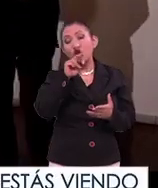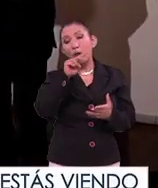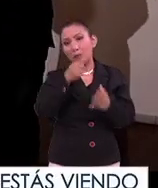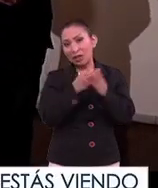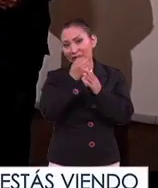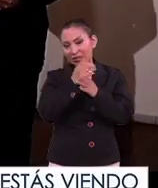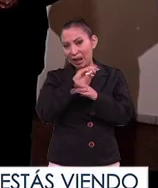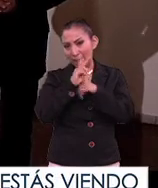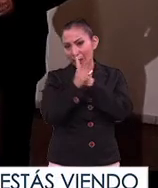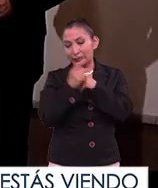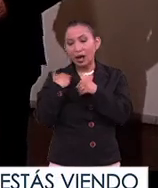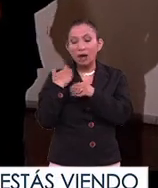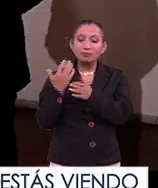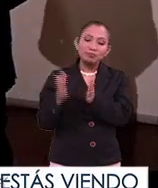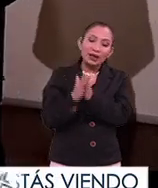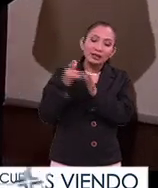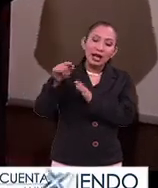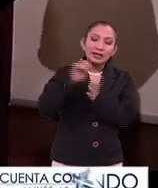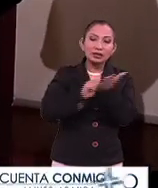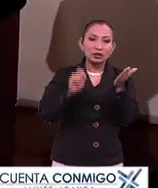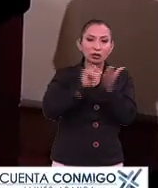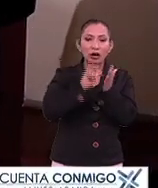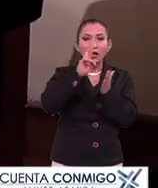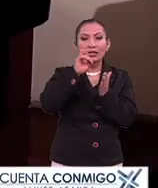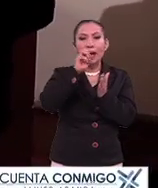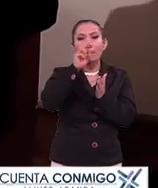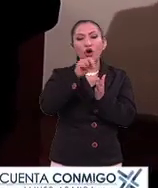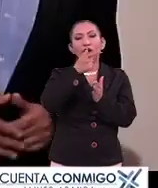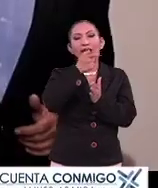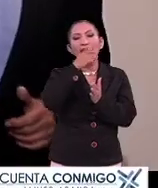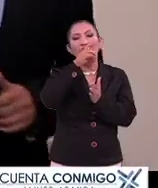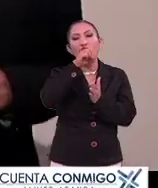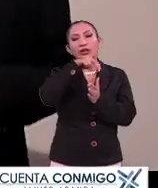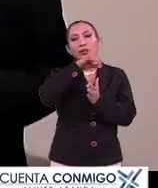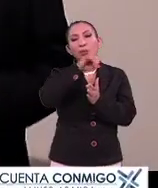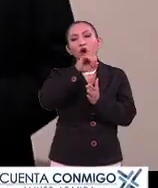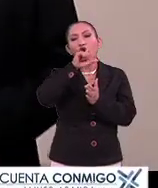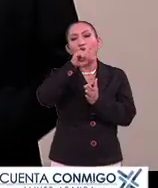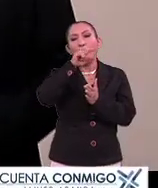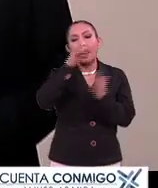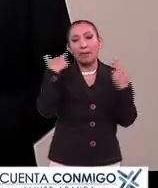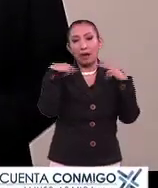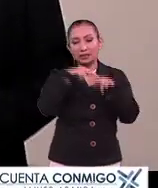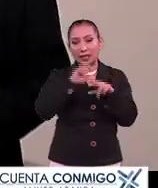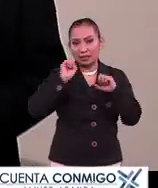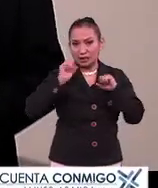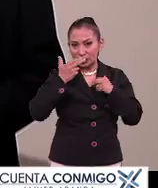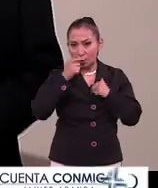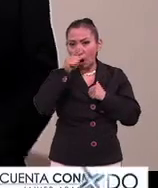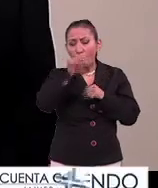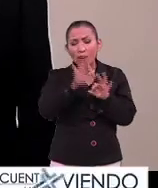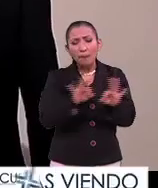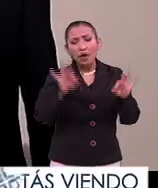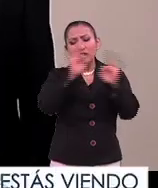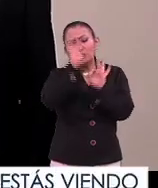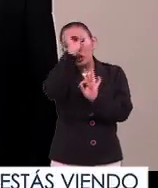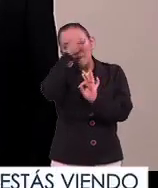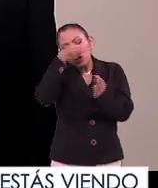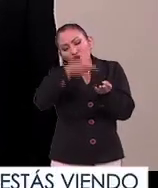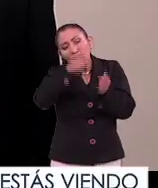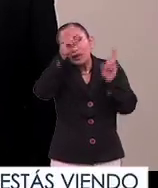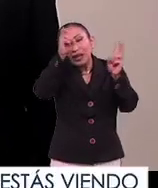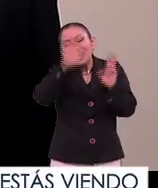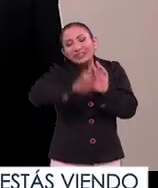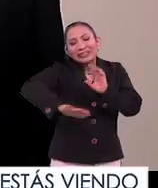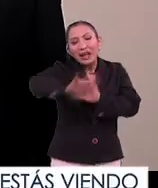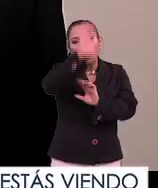patria, contamos con la participación del escritor Ramón Jerónimo Olvera, catedrático de Chihuahua, con importantes comentarios sobre